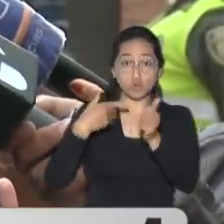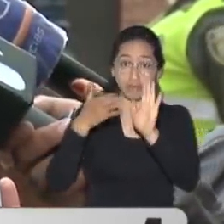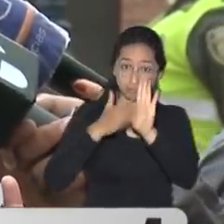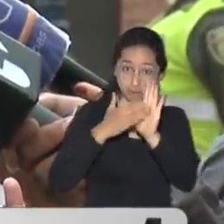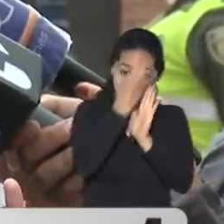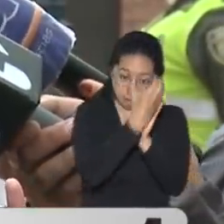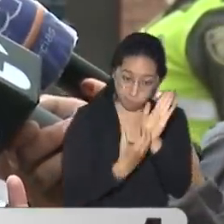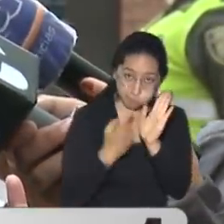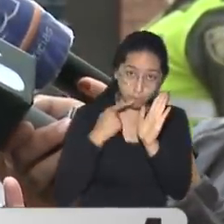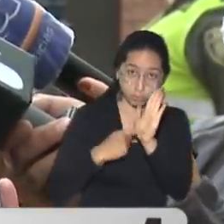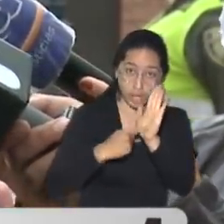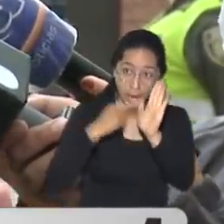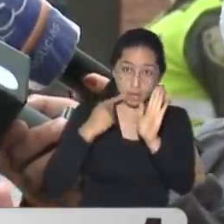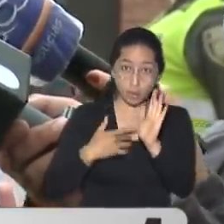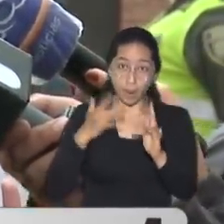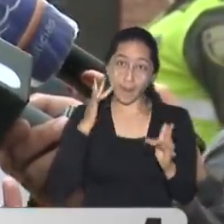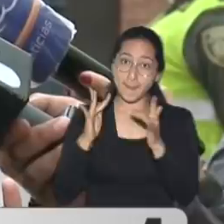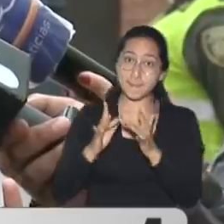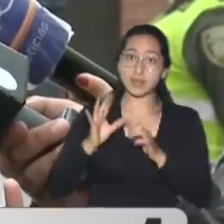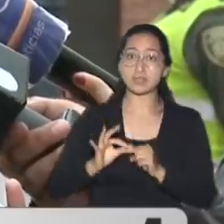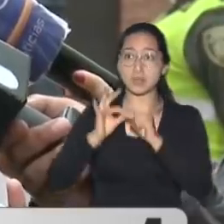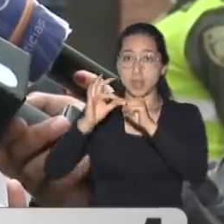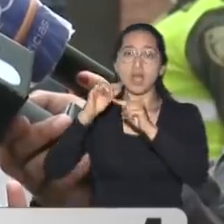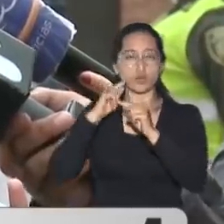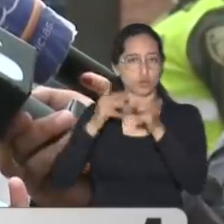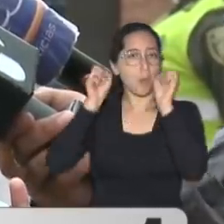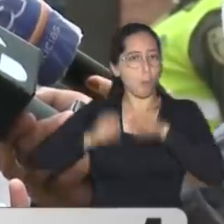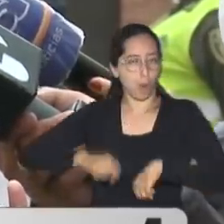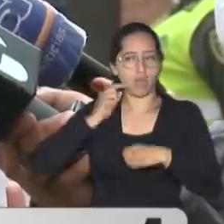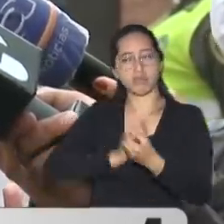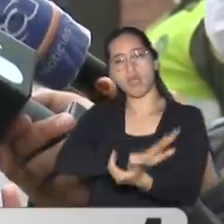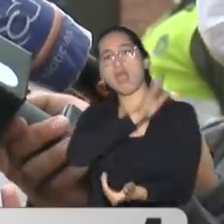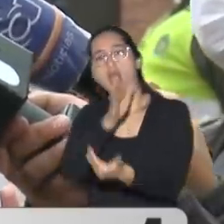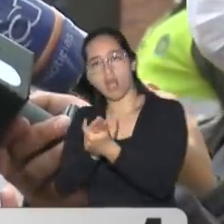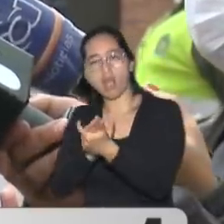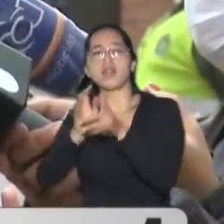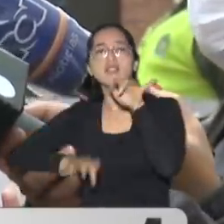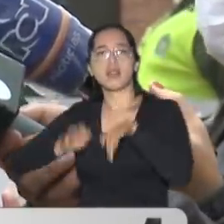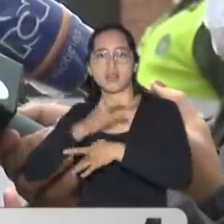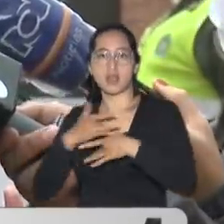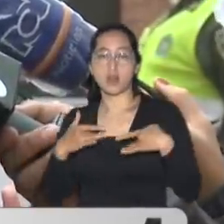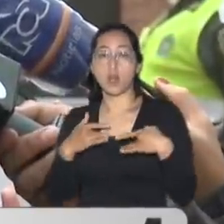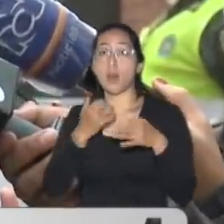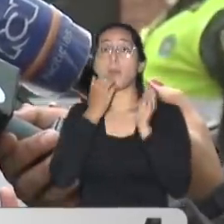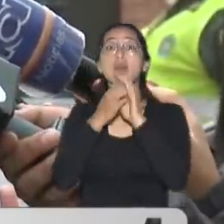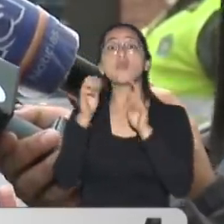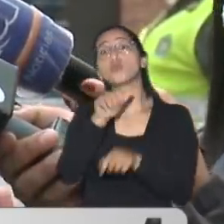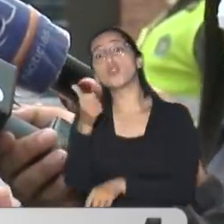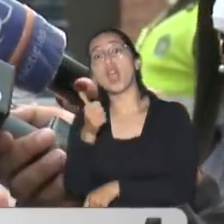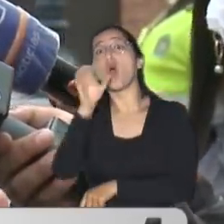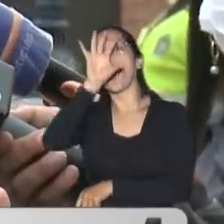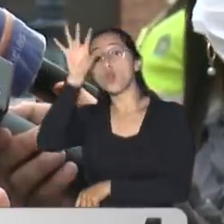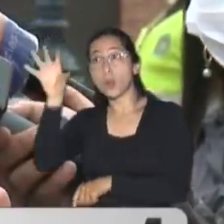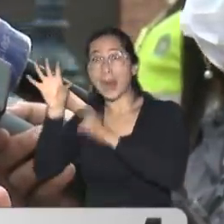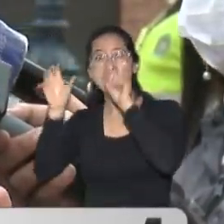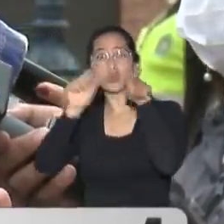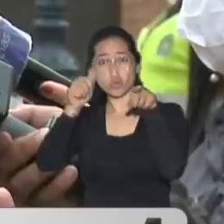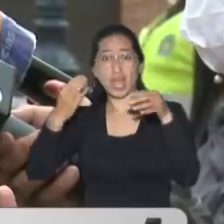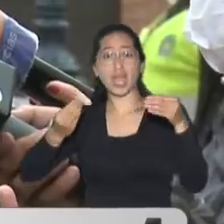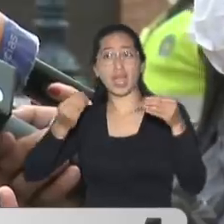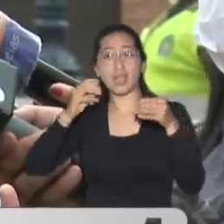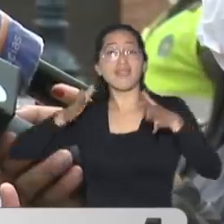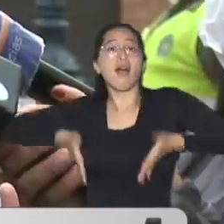cuidados intensivos en la Secretaría de Salud de Cali. Y si hay migrantes que efectivamente tienen calificación en